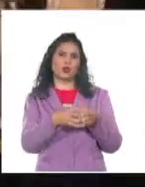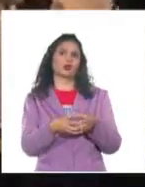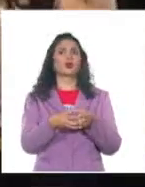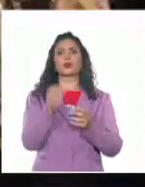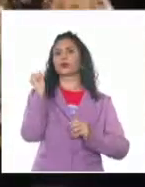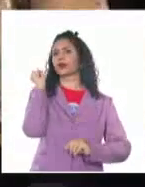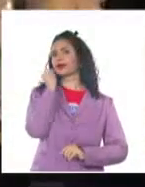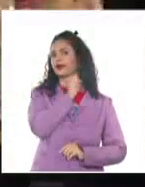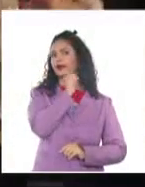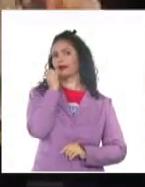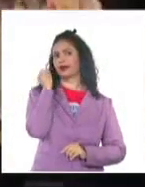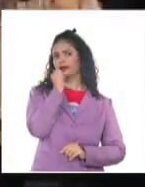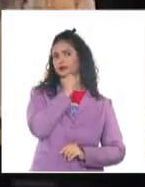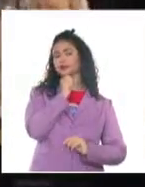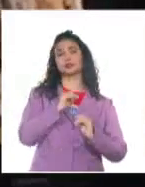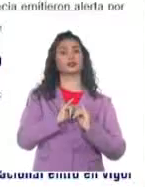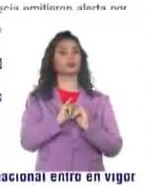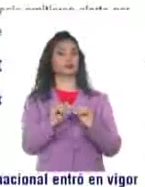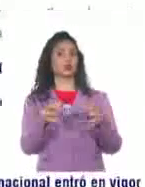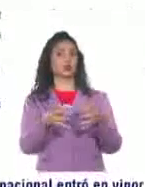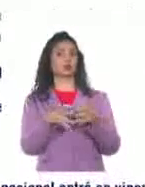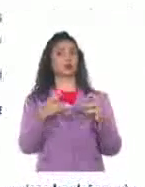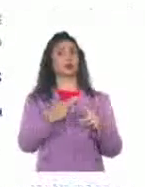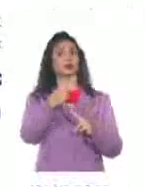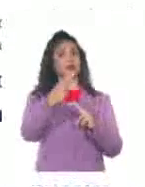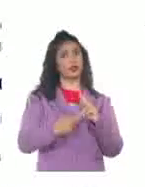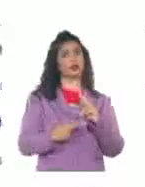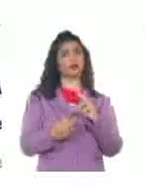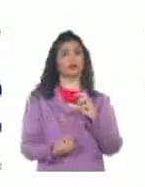Reseña Prensa Latina que el colectivo teatral, fundado el